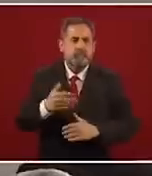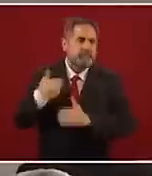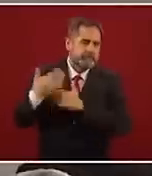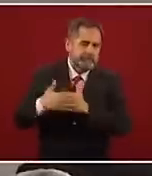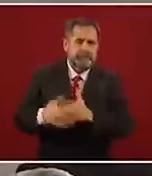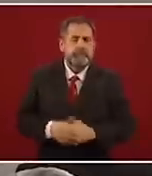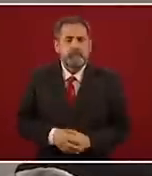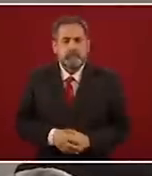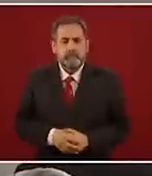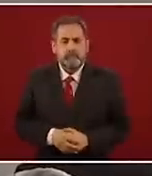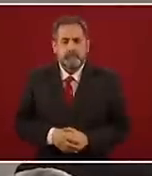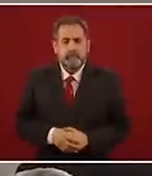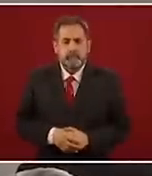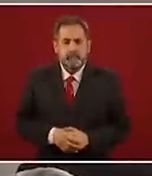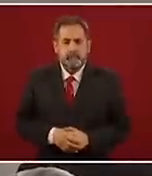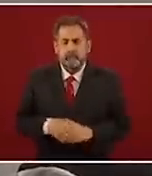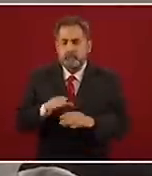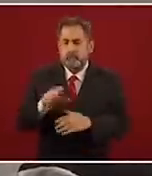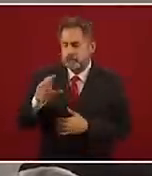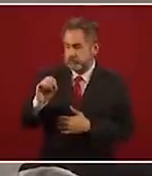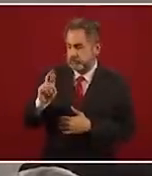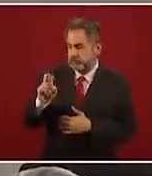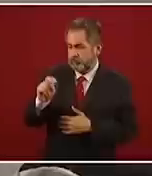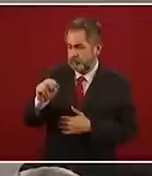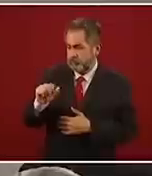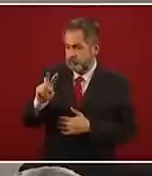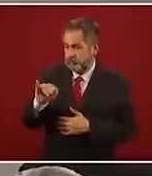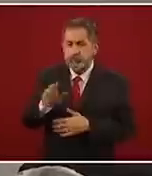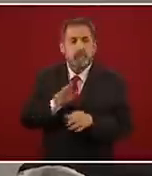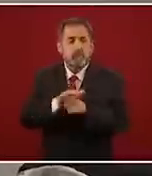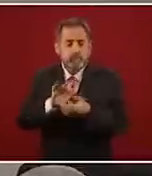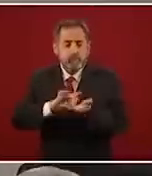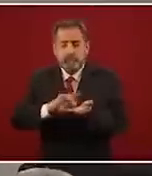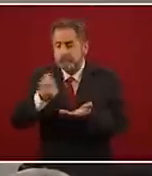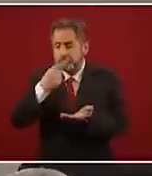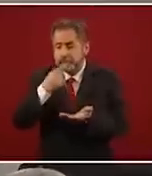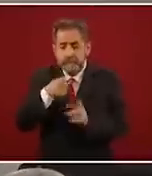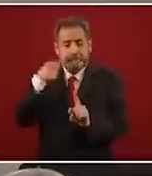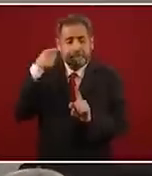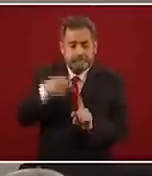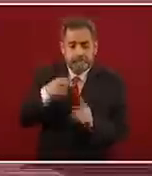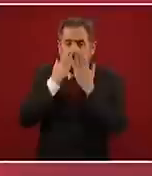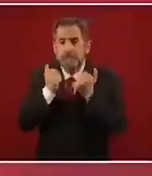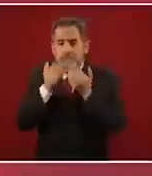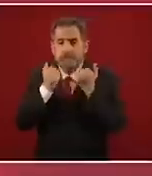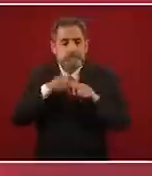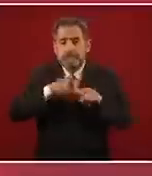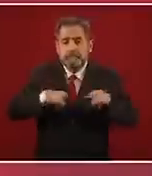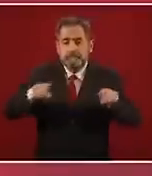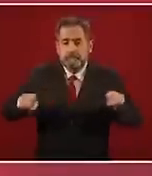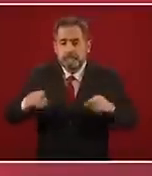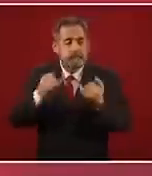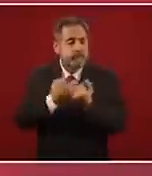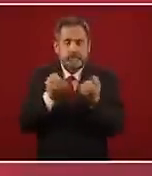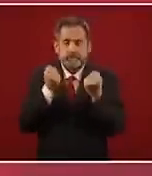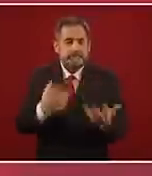adelante. Sobre el coronavirus, no existe un tratamiento específico, eso también tengámoslo claro, igual que no existe para la